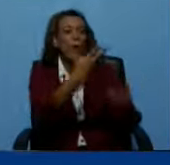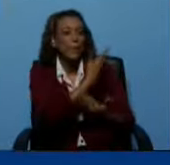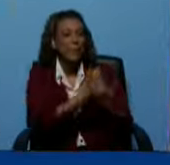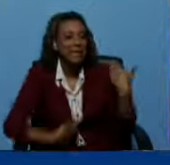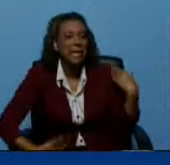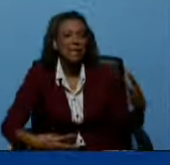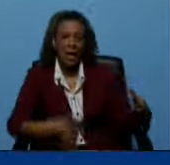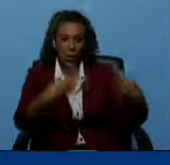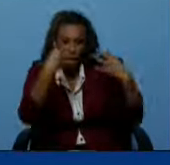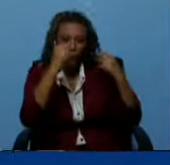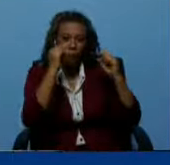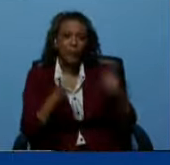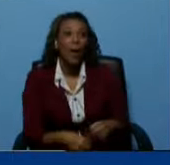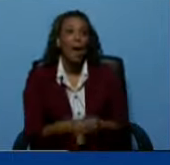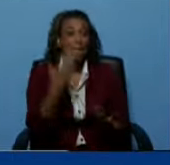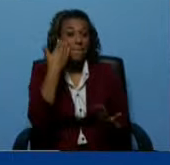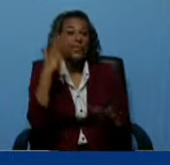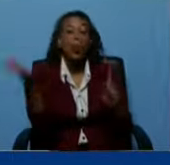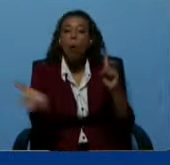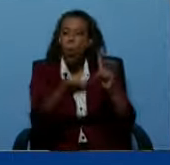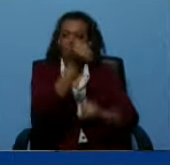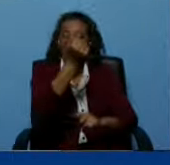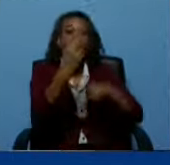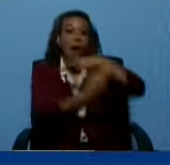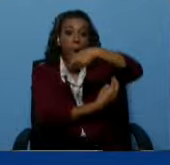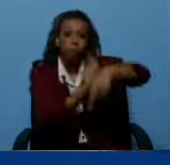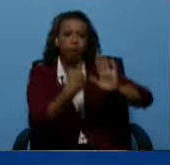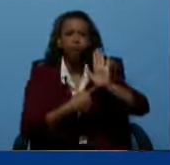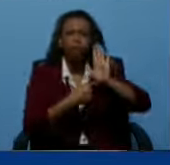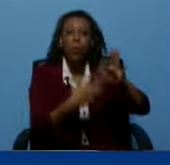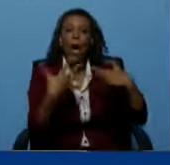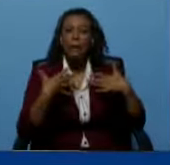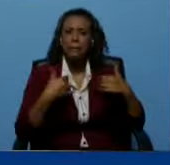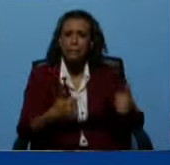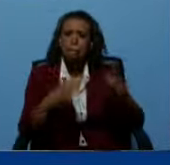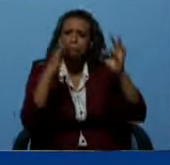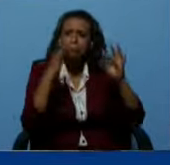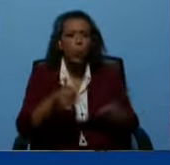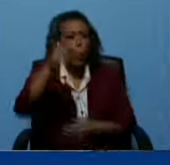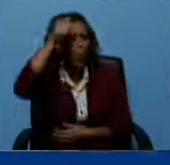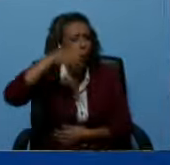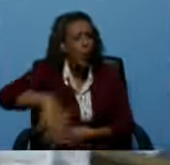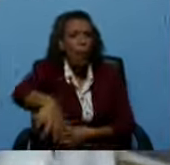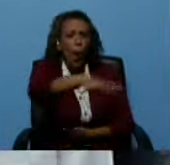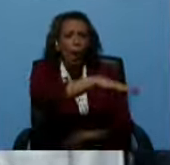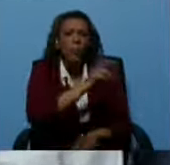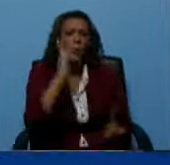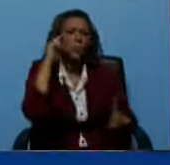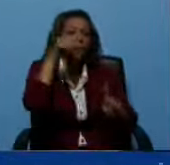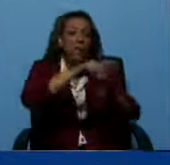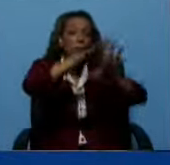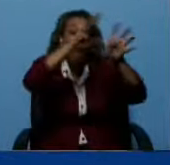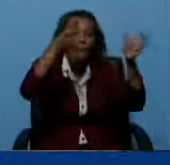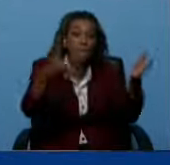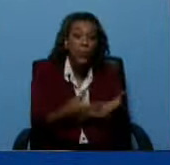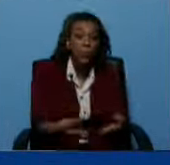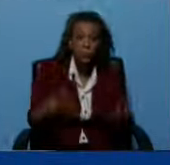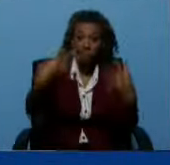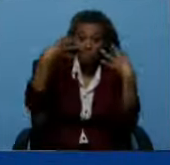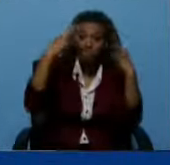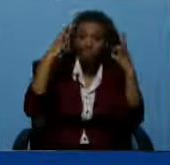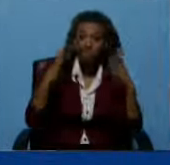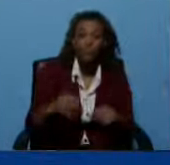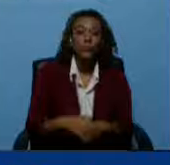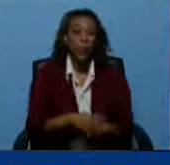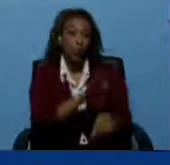aquí estamos presentando un logro más en materia de salud al pueblo venezolano y al mundo entero. Presidente,